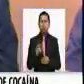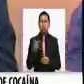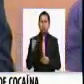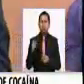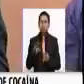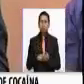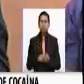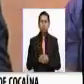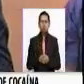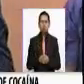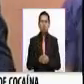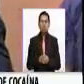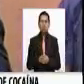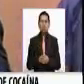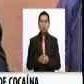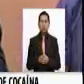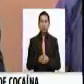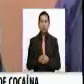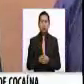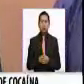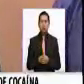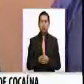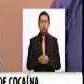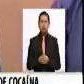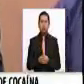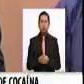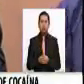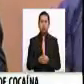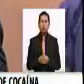nombres señor ministro